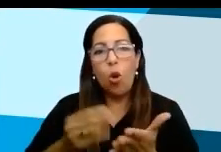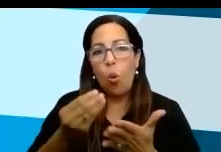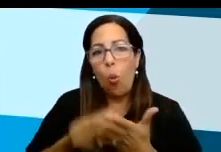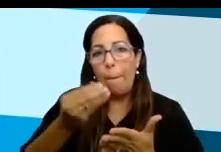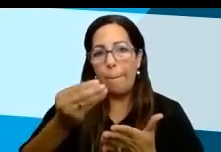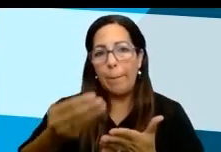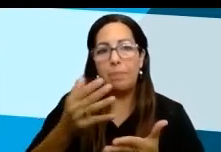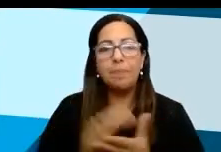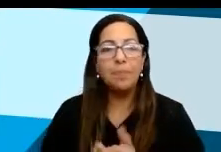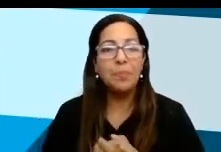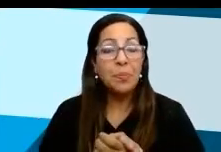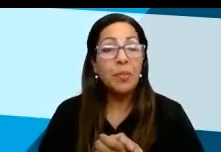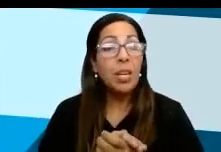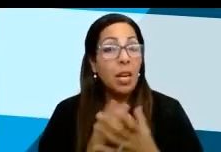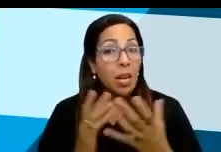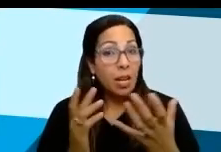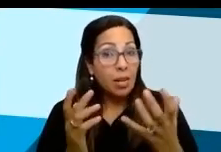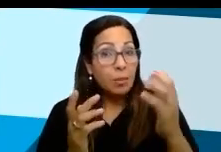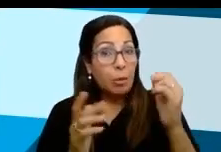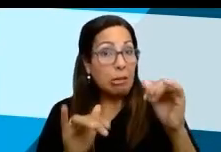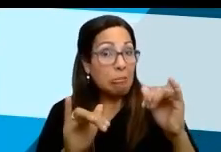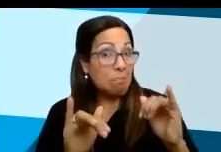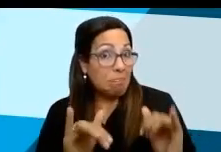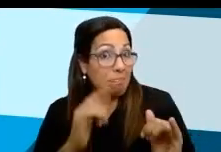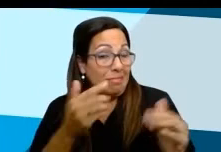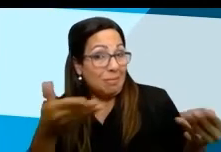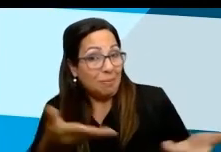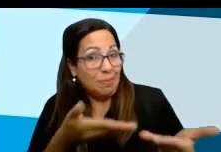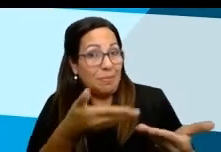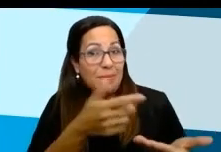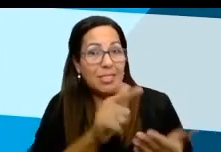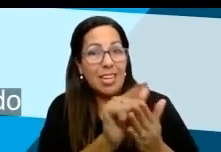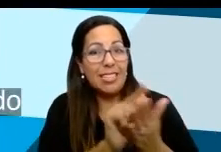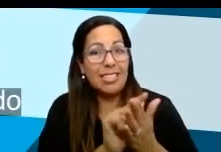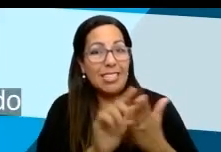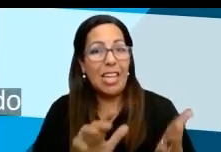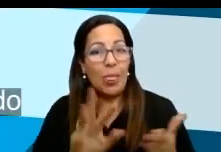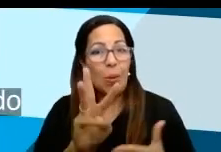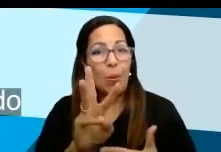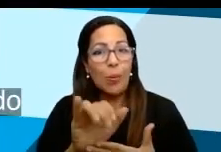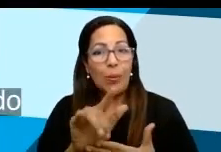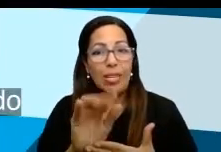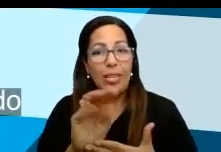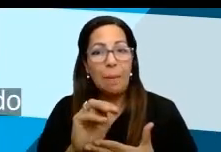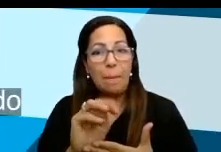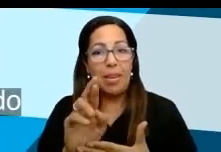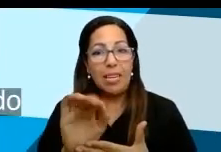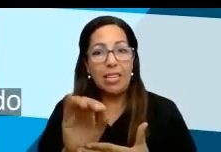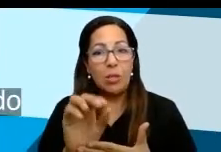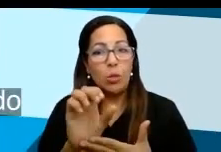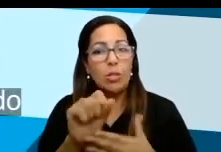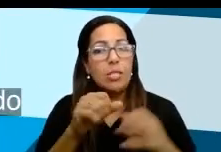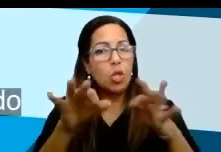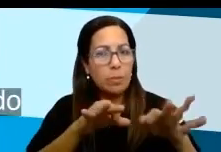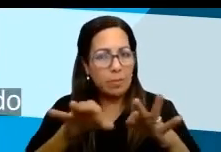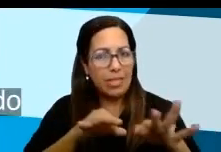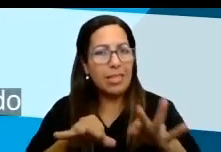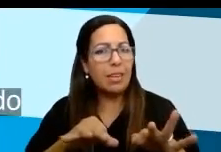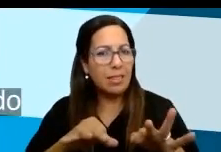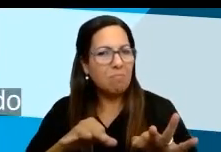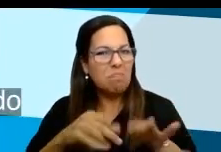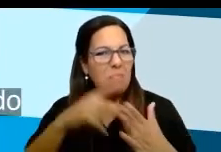mira, yo creo que con eso dejo al licenciado William Río para que nos explique un poquito de lo que es el